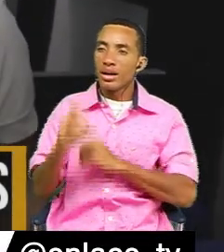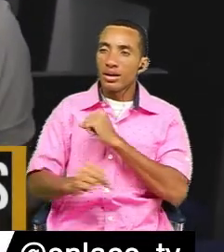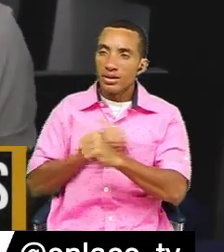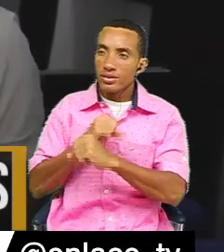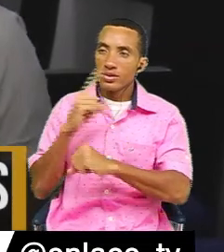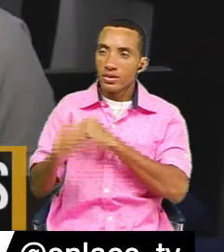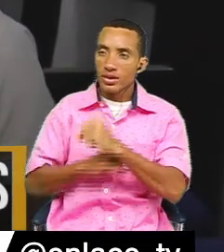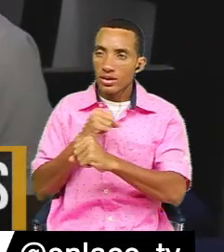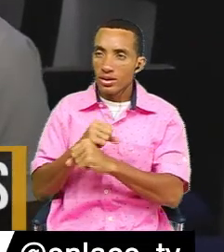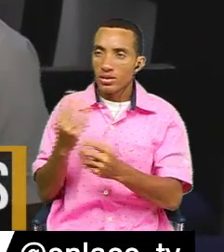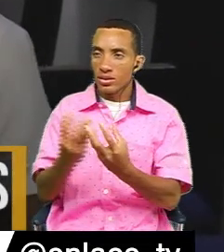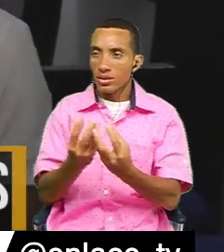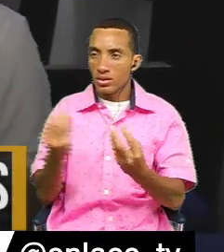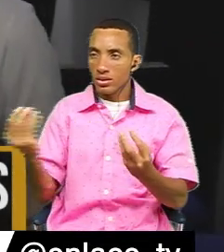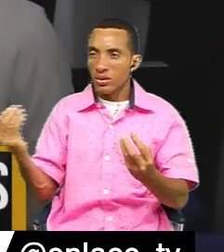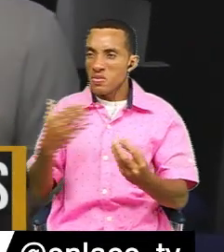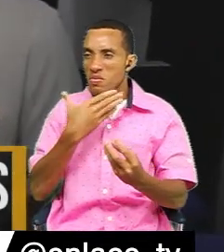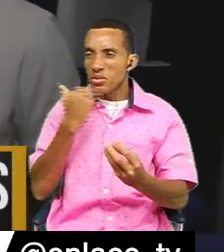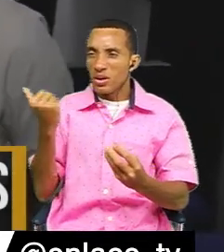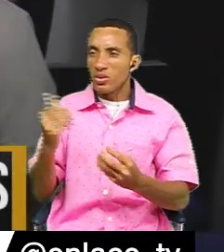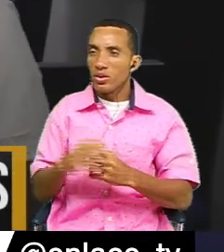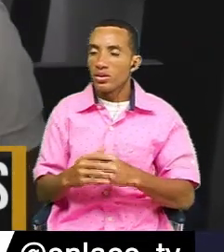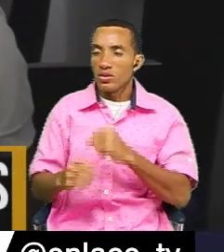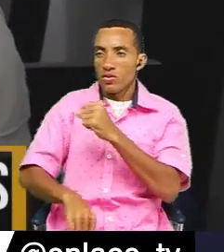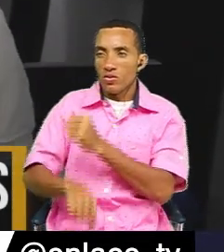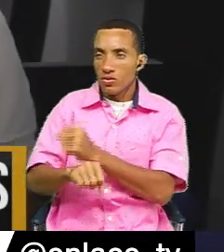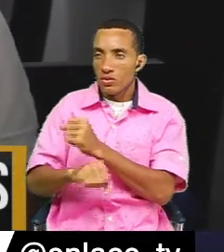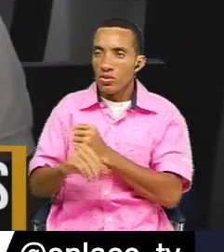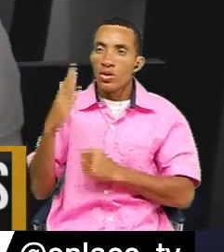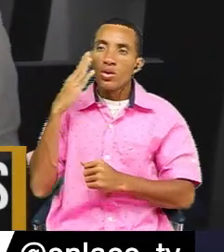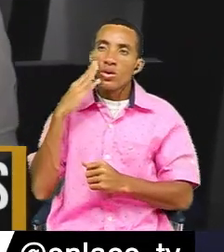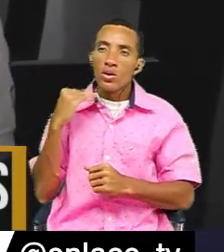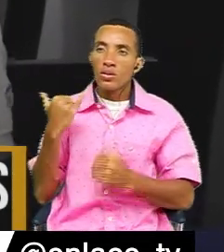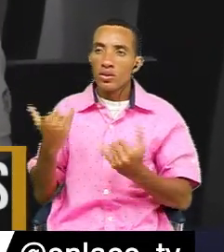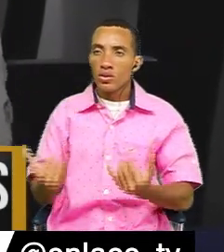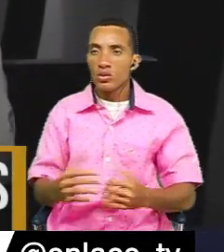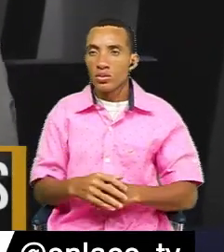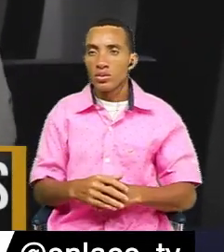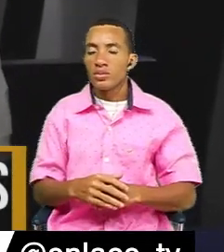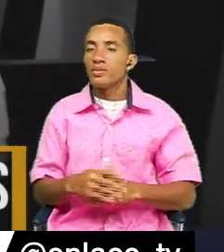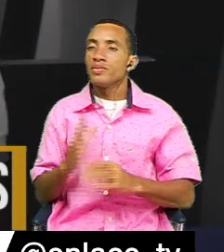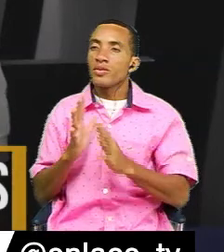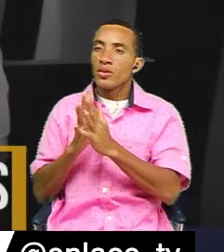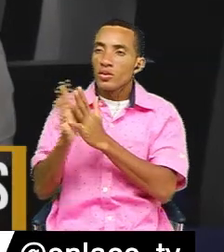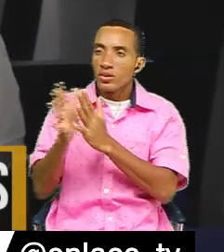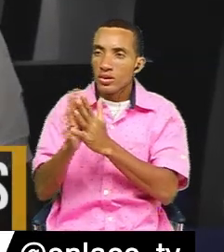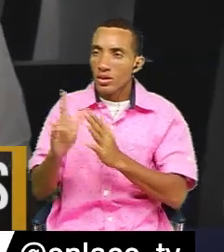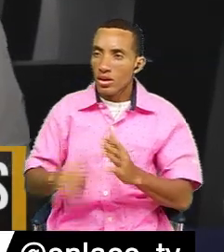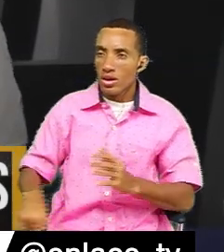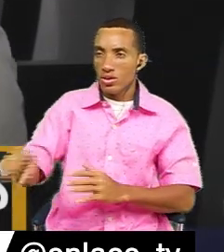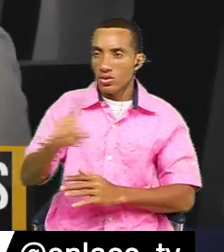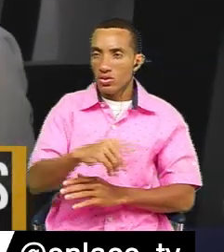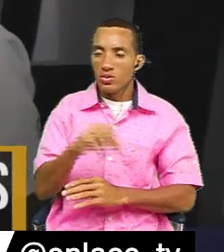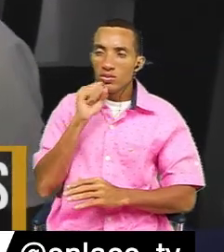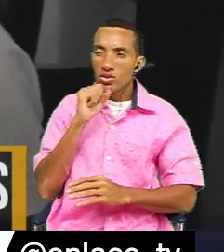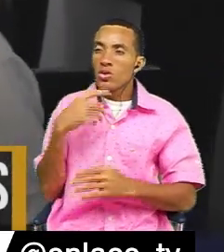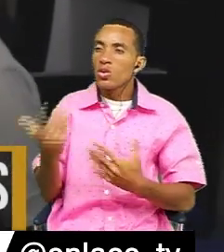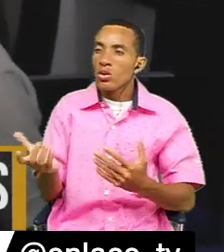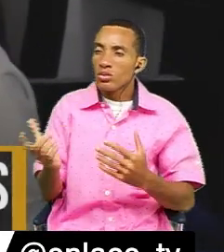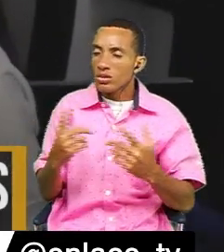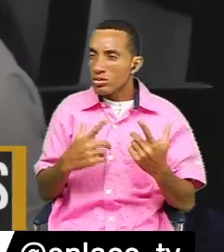mejores equipos de las ciudades, equipos de fútbol, de jóvenes talentos, de semilleros. Humberto, contémosle detalles a los barranqueños, cómo se están